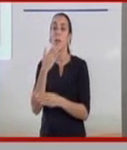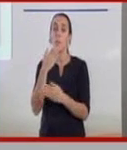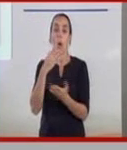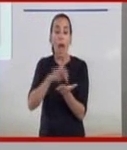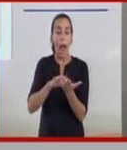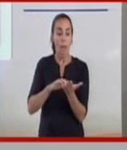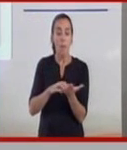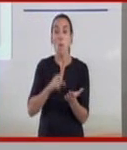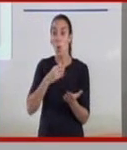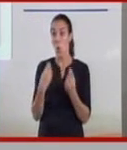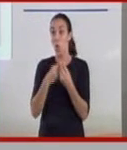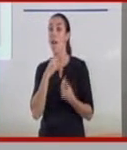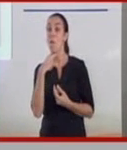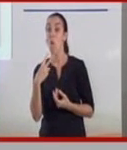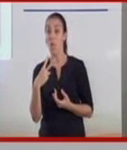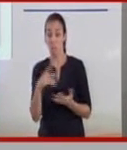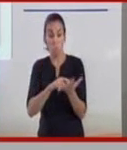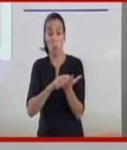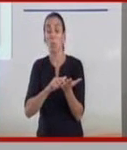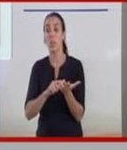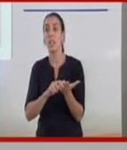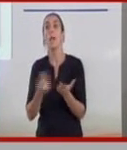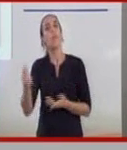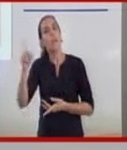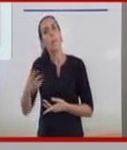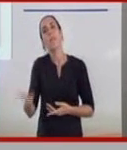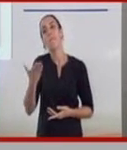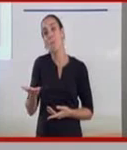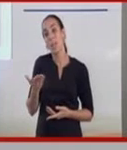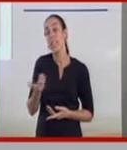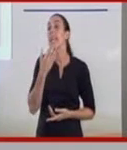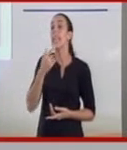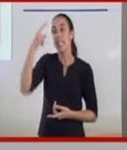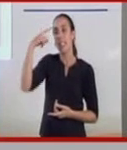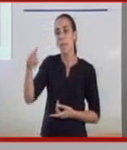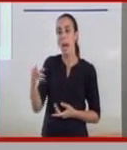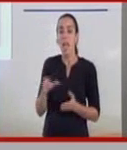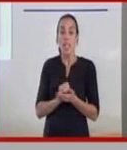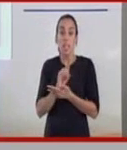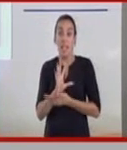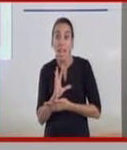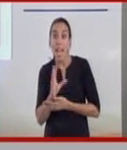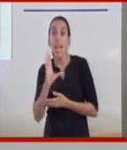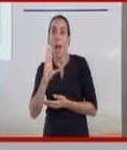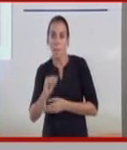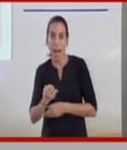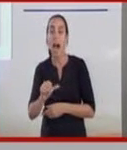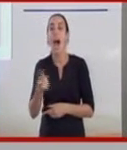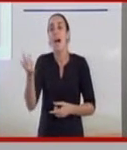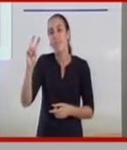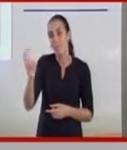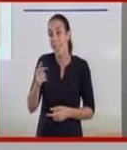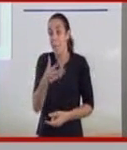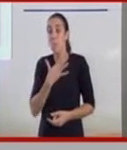un dispositivo, sino que sea intuitivo, que lo pueda apagar, que lo pueda encender, que pueda ser autónomo, en definitiva, todo lo que supone